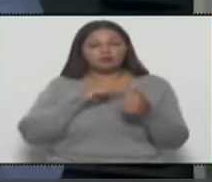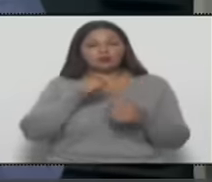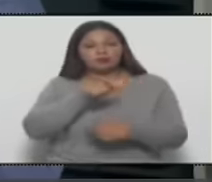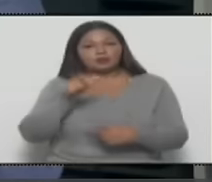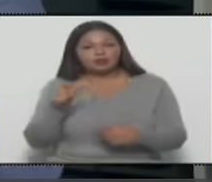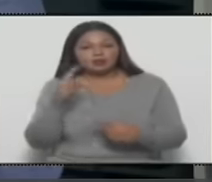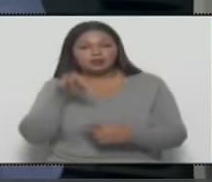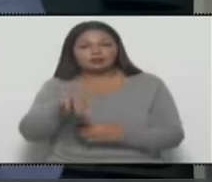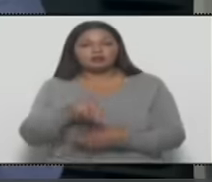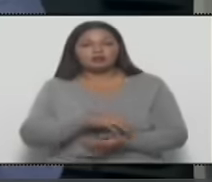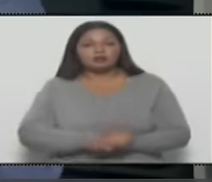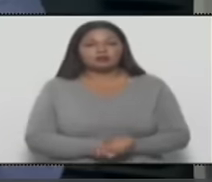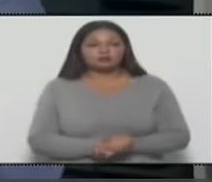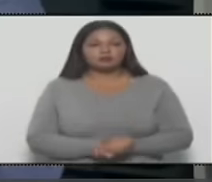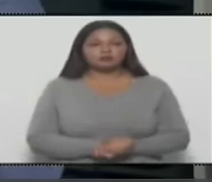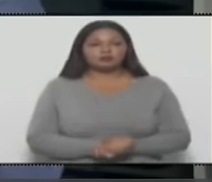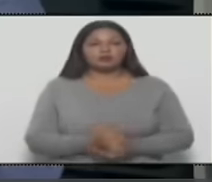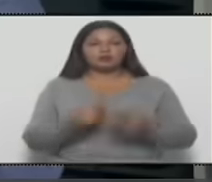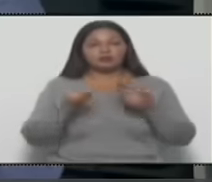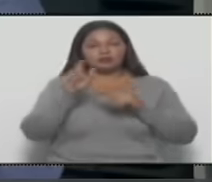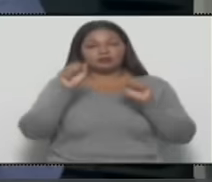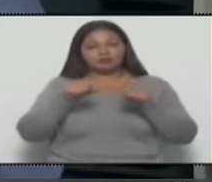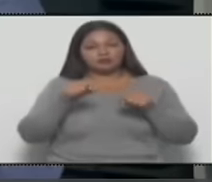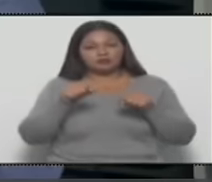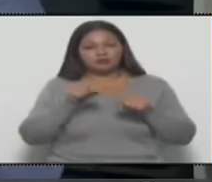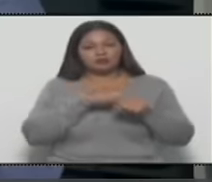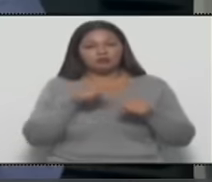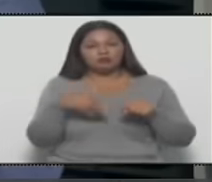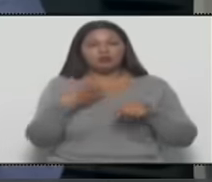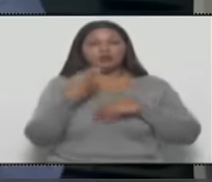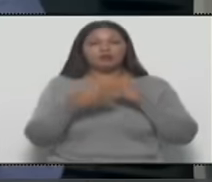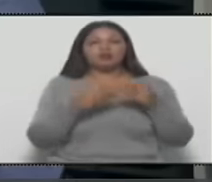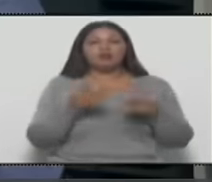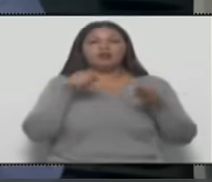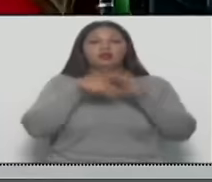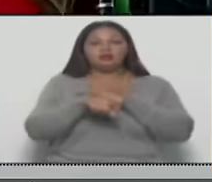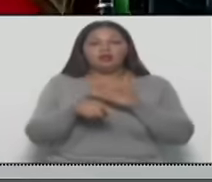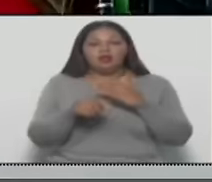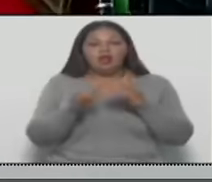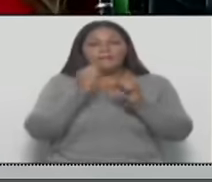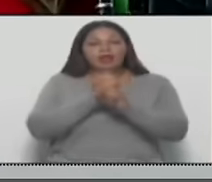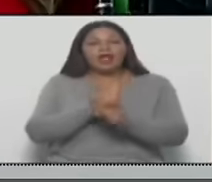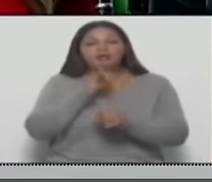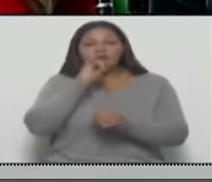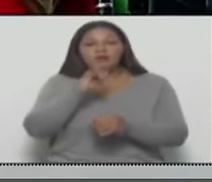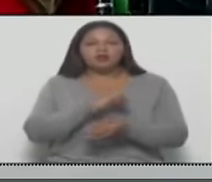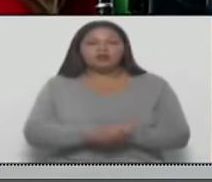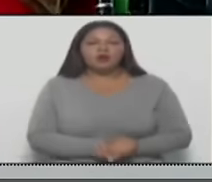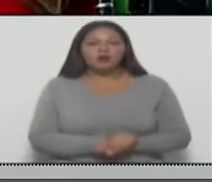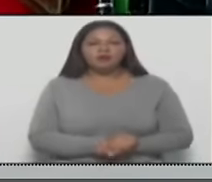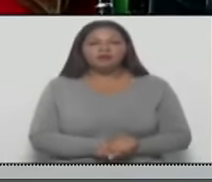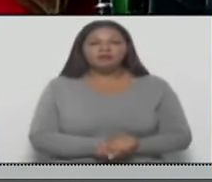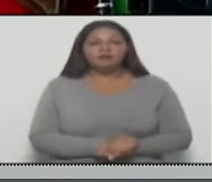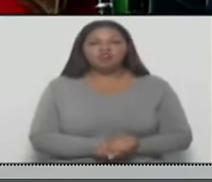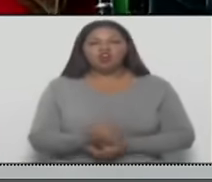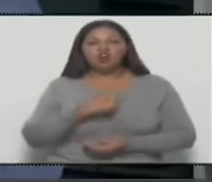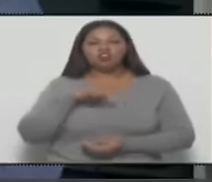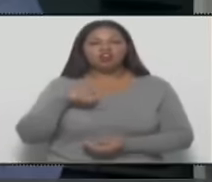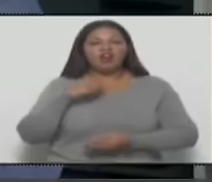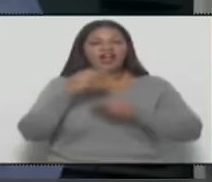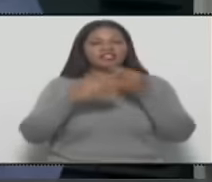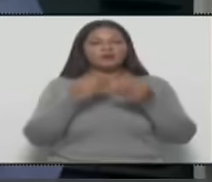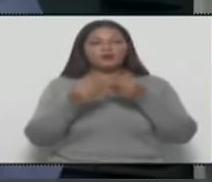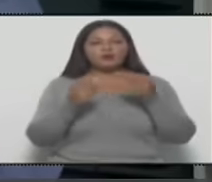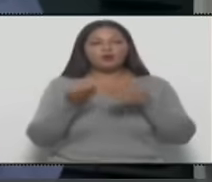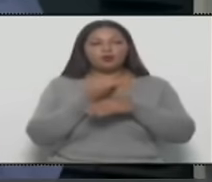Estado. Y hay otras que sí han podido ingresar y extraer información. Claro. Entonces lo que estamos haciendo nosotros como gobierno,